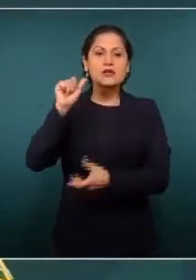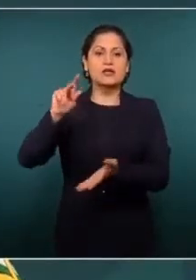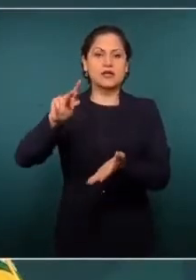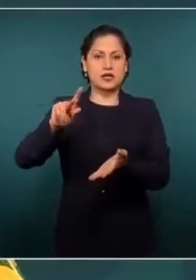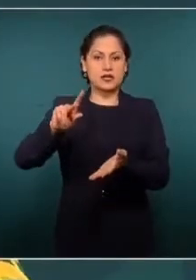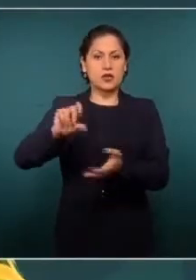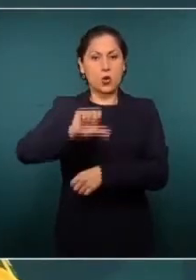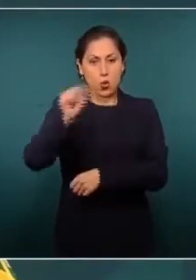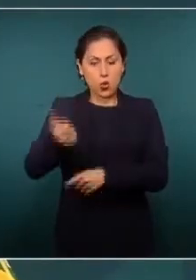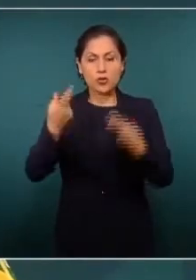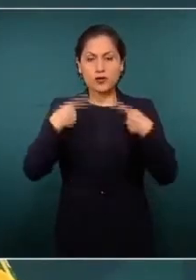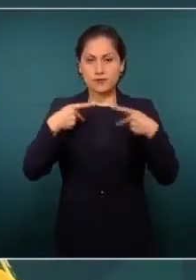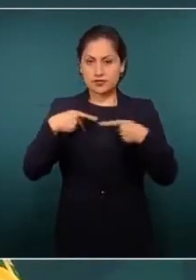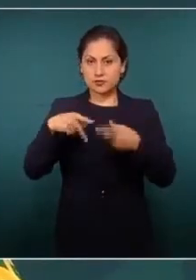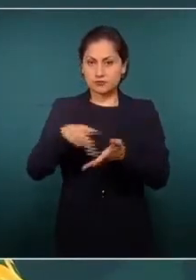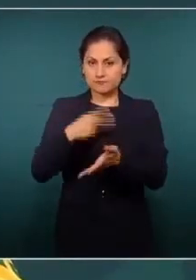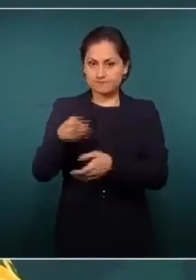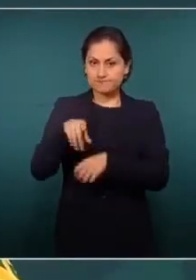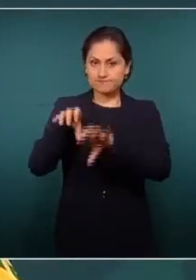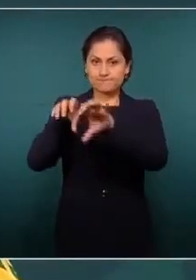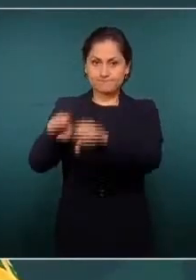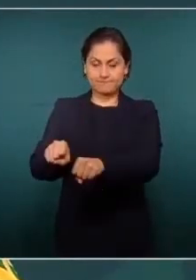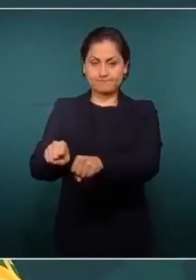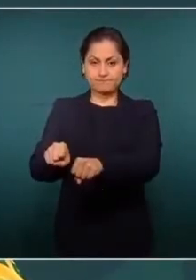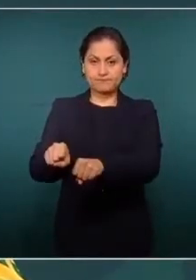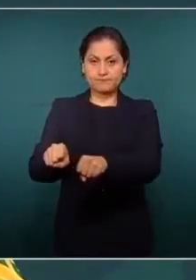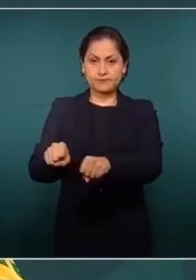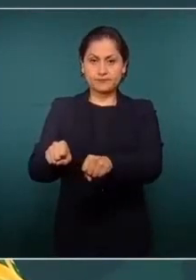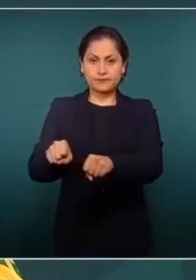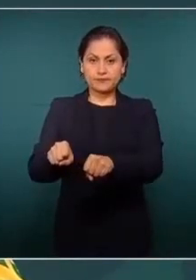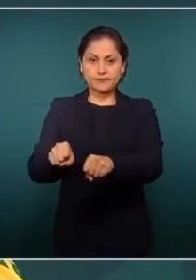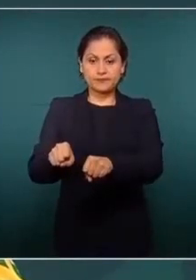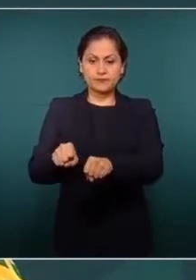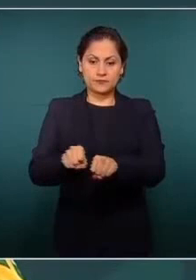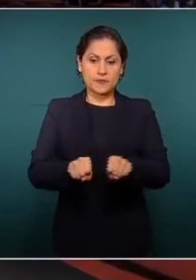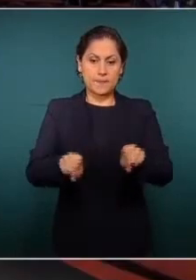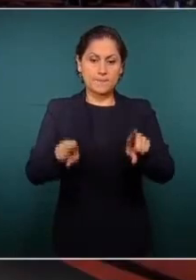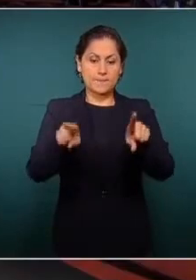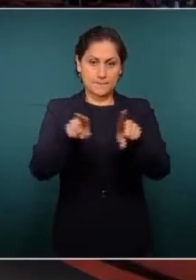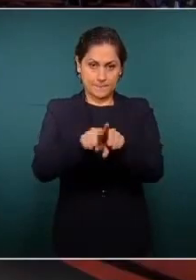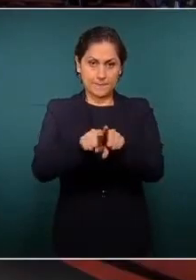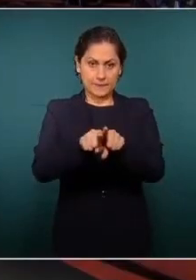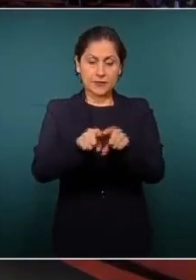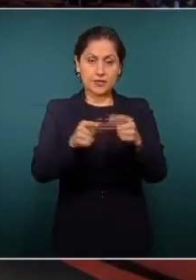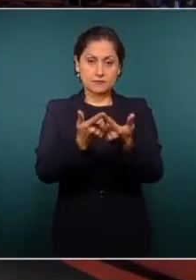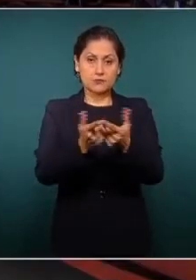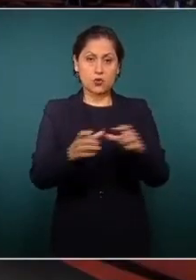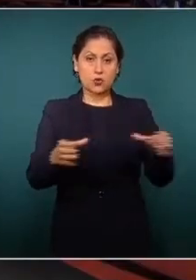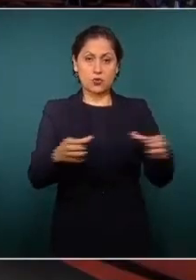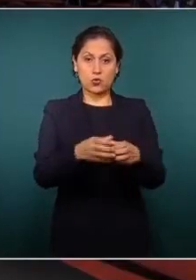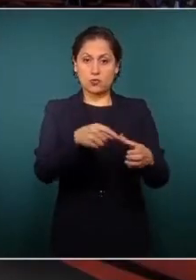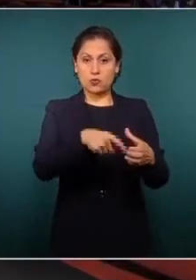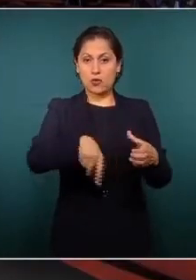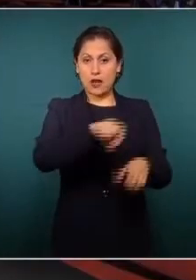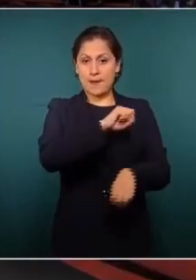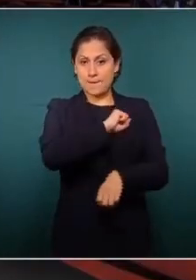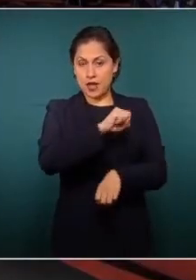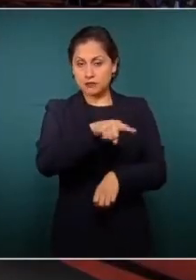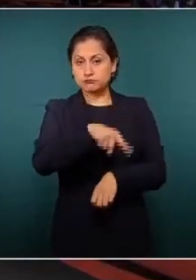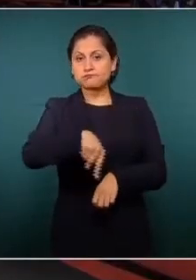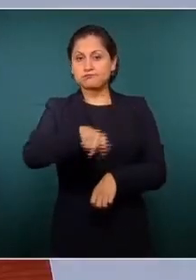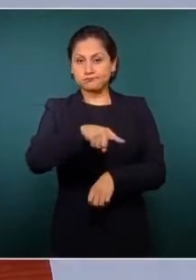otro de las miembros del del un grupo delictivo que también operan